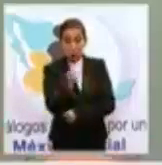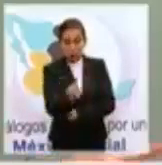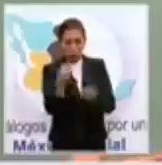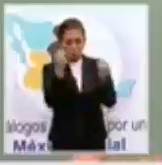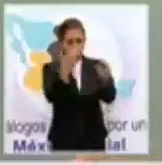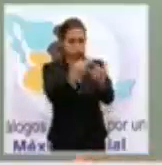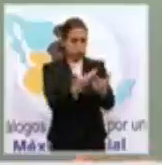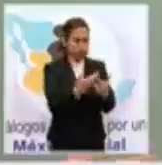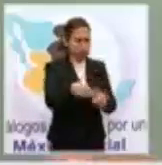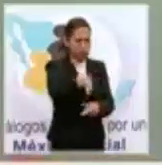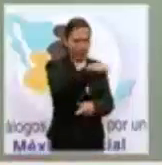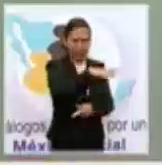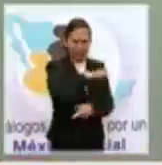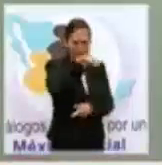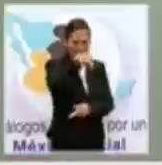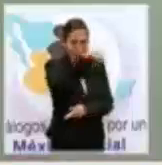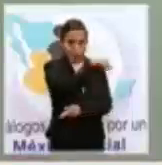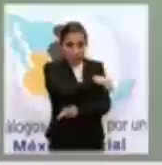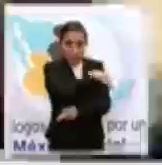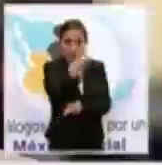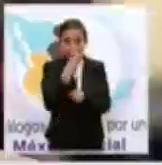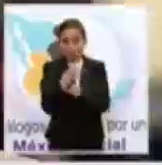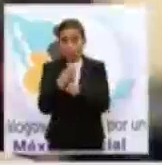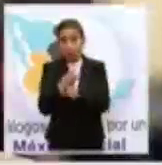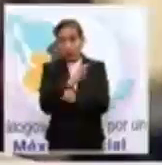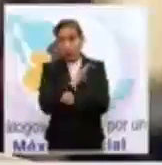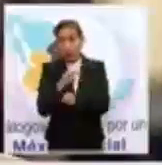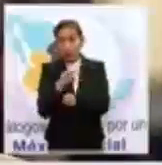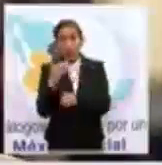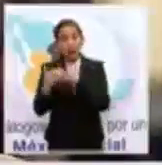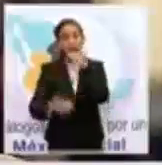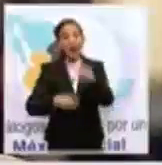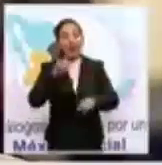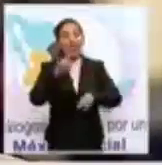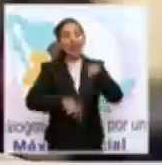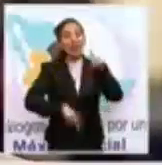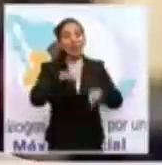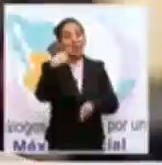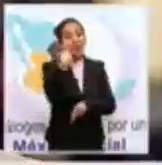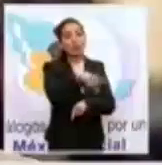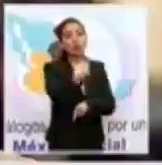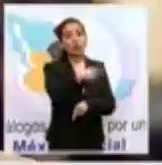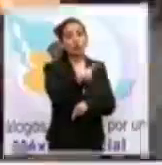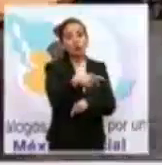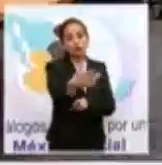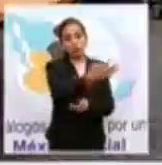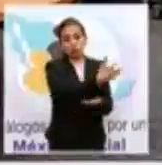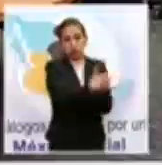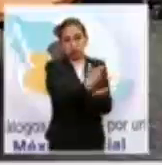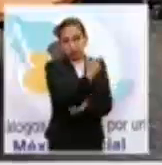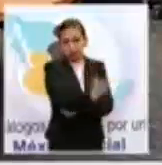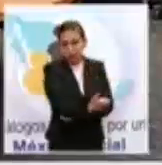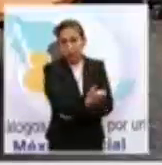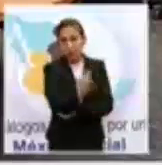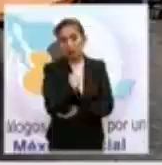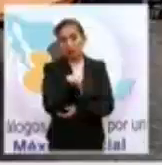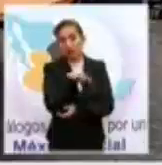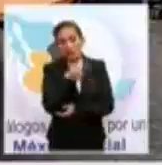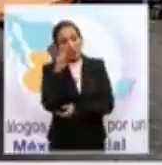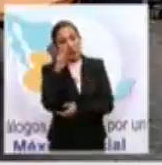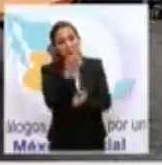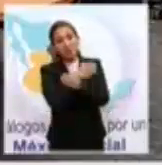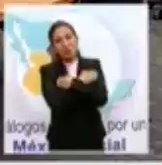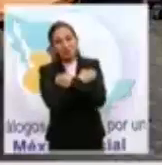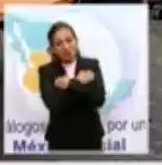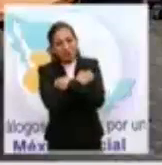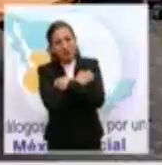son muchísimos. Y segundo, la posibilidad de desarrollarlo depende estrictamente de tu esfuerzo. Finalmente, estamos sobrevalorando la